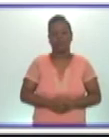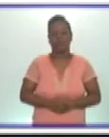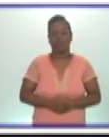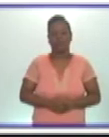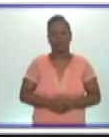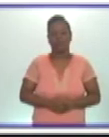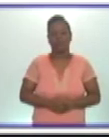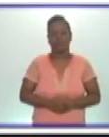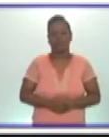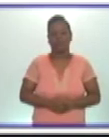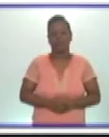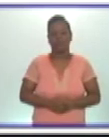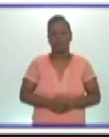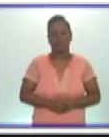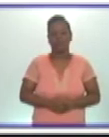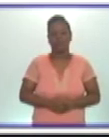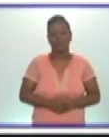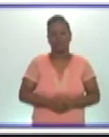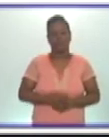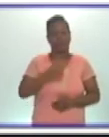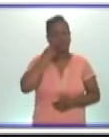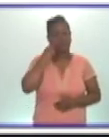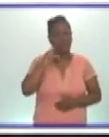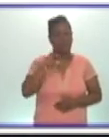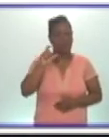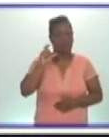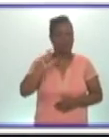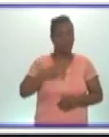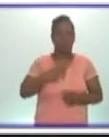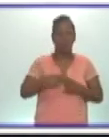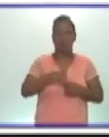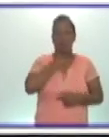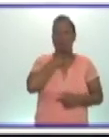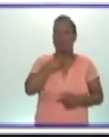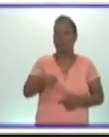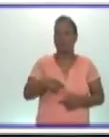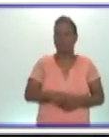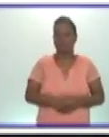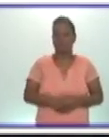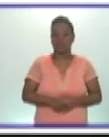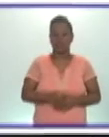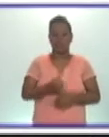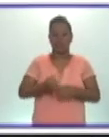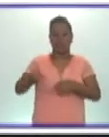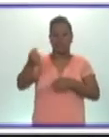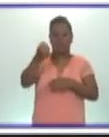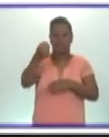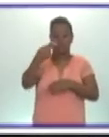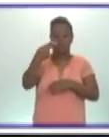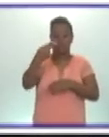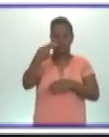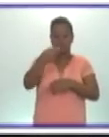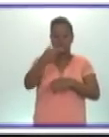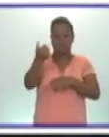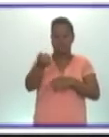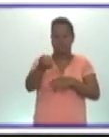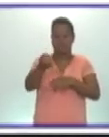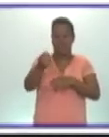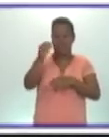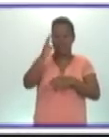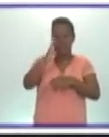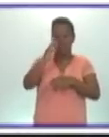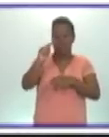Hardcore time. Ahora veamos el siguiente ejercicio. Aquí, como vemos, tenemos este monomio que